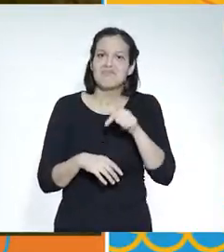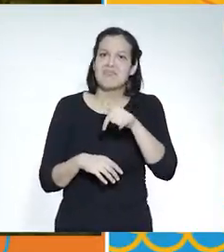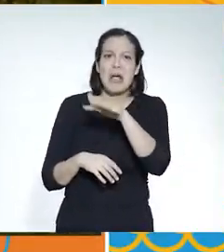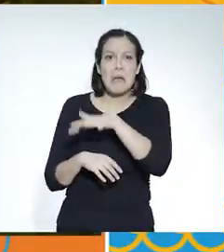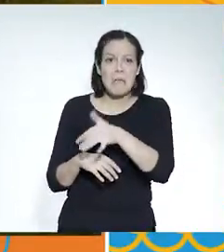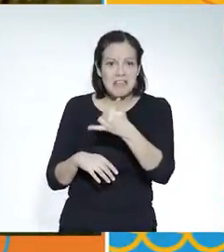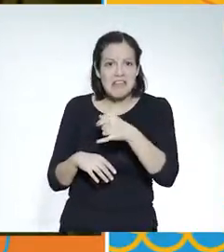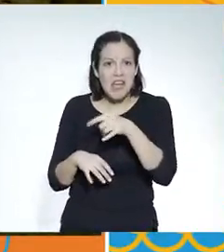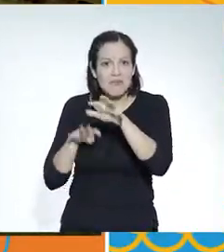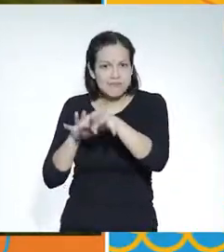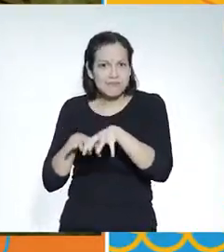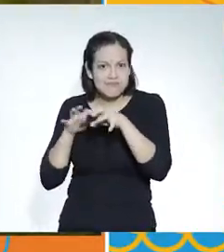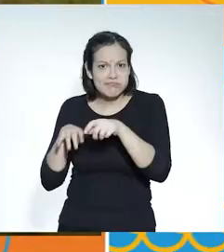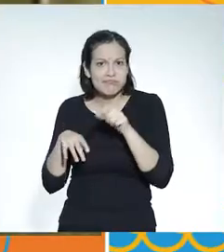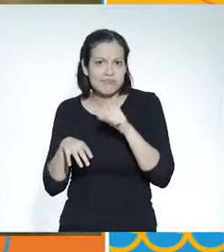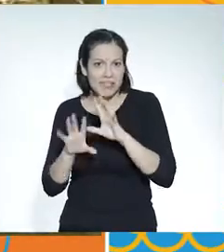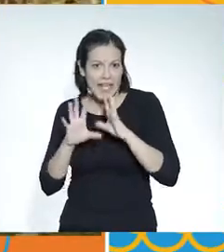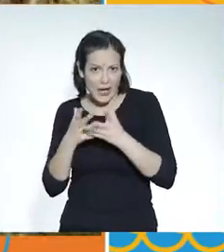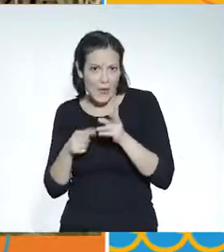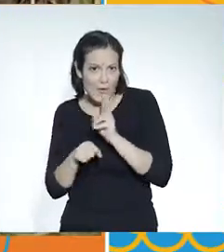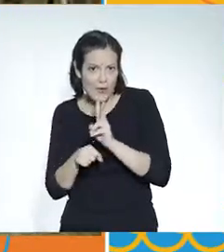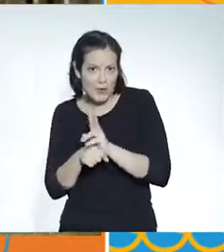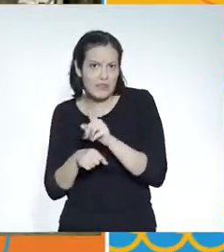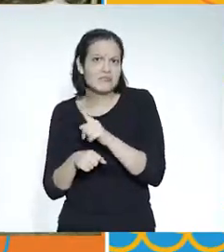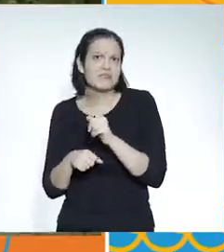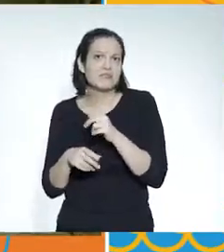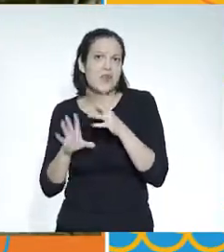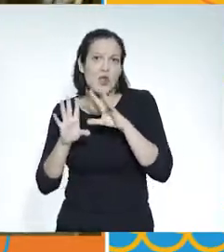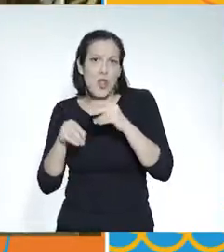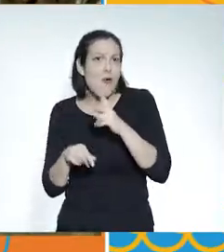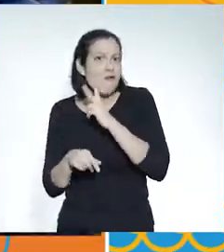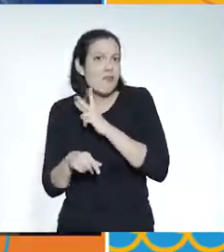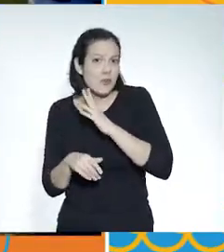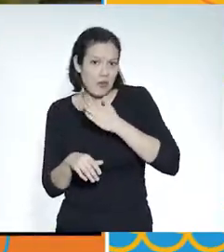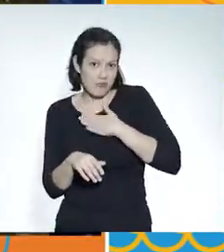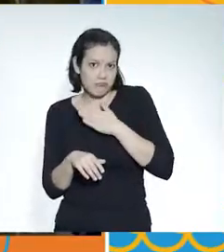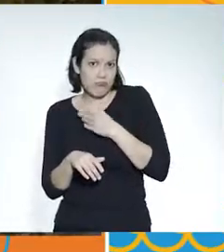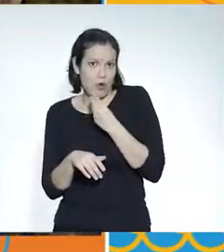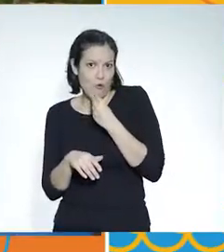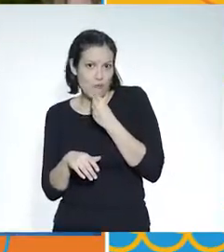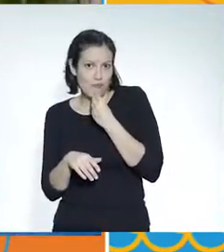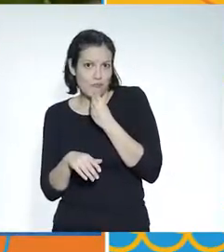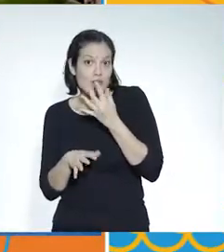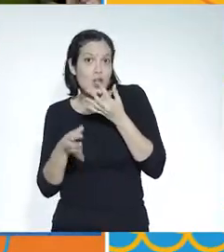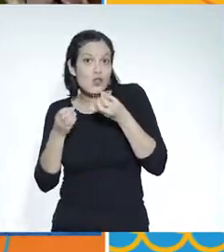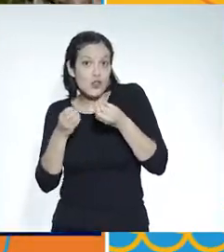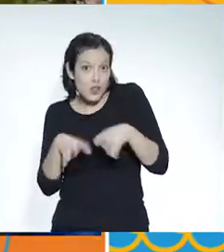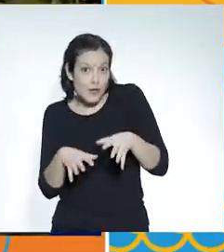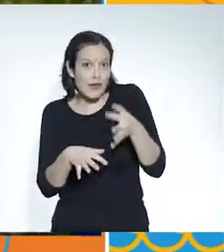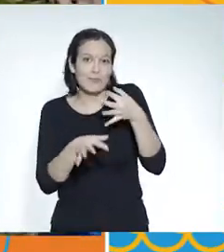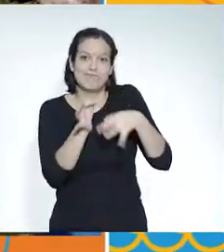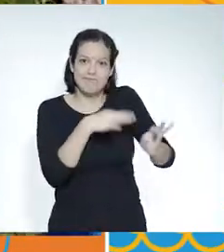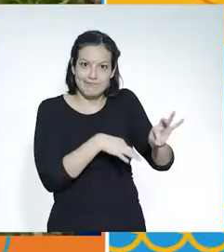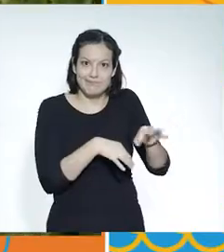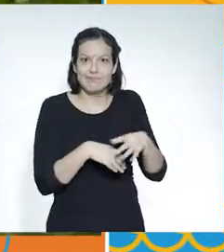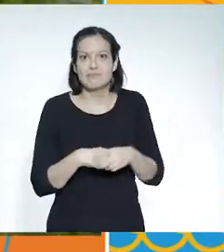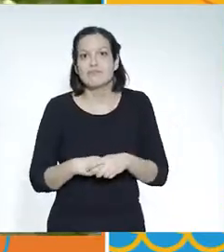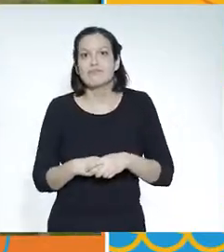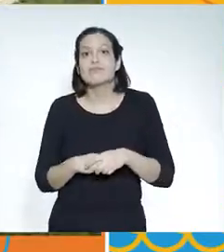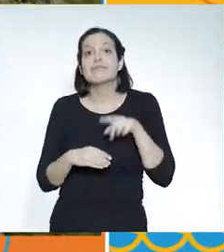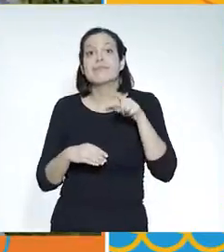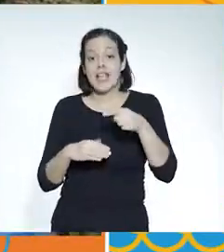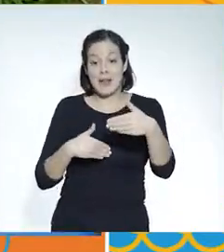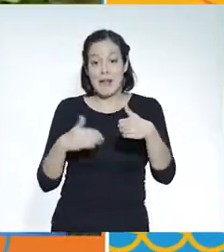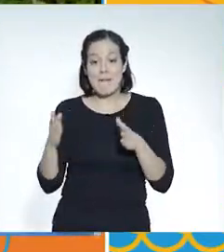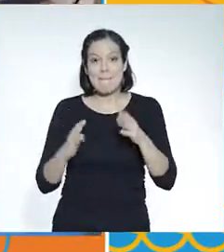huerta agroecológica. Hacemos todo verdura para autoconsumo y se venden los excesos. Y esta